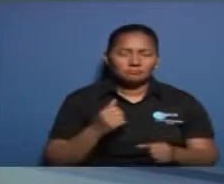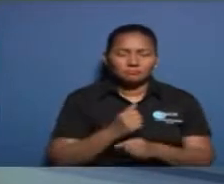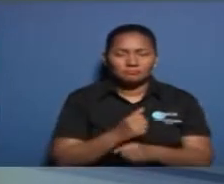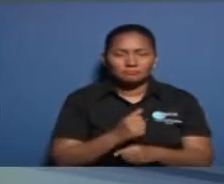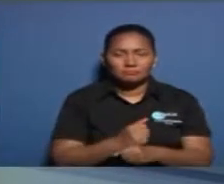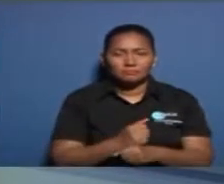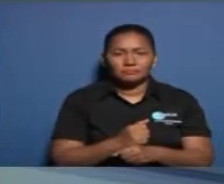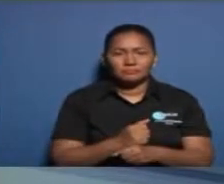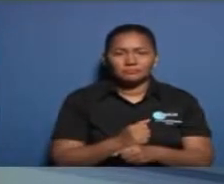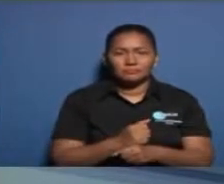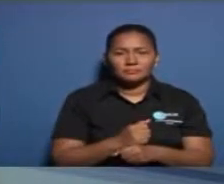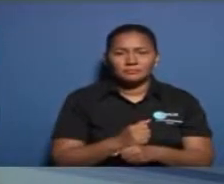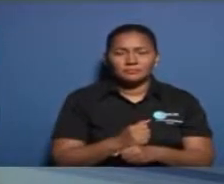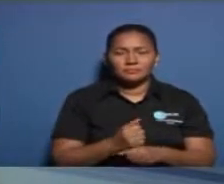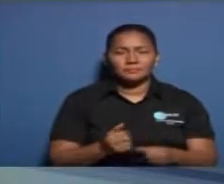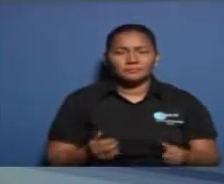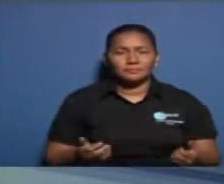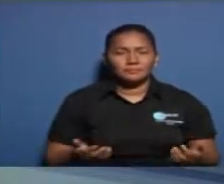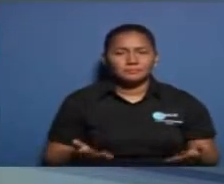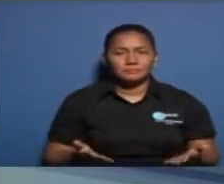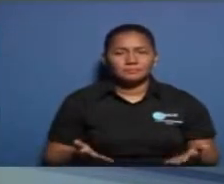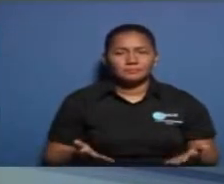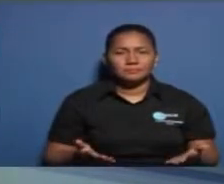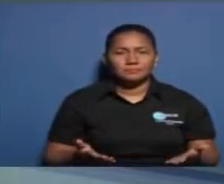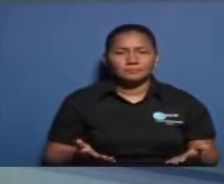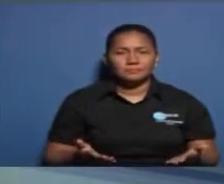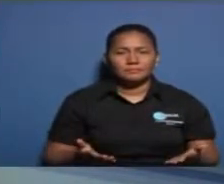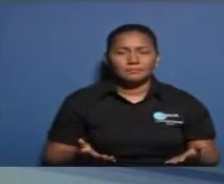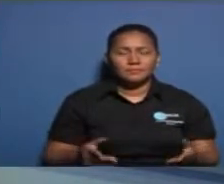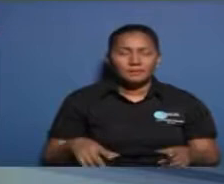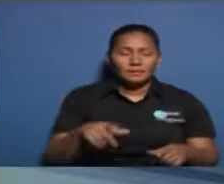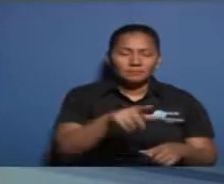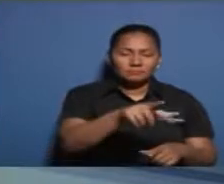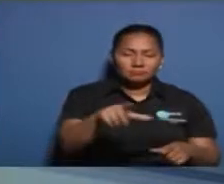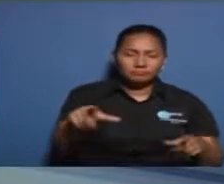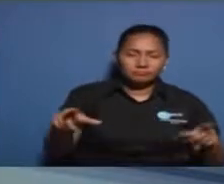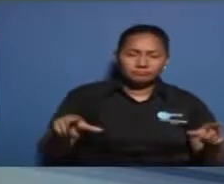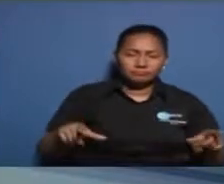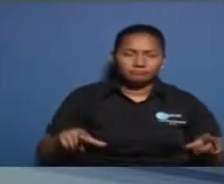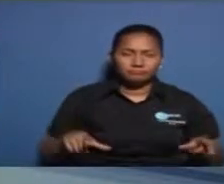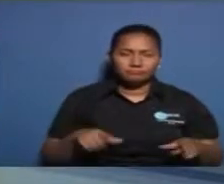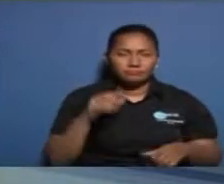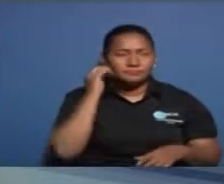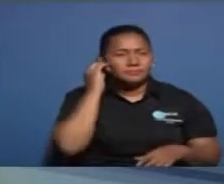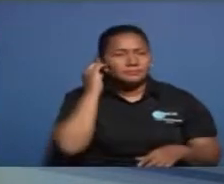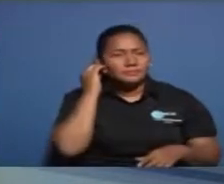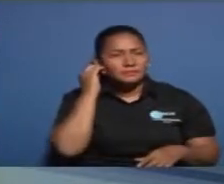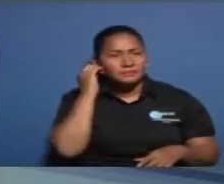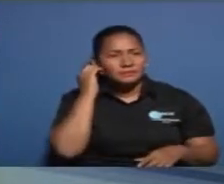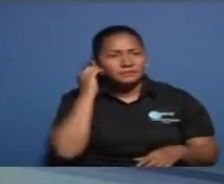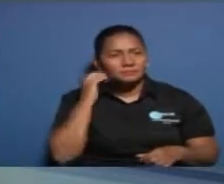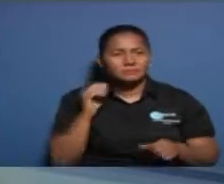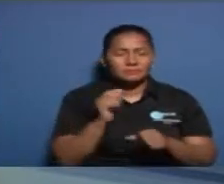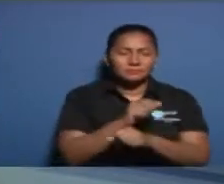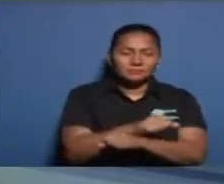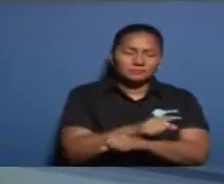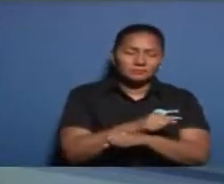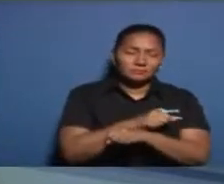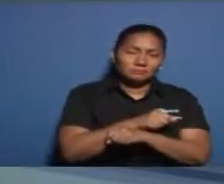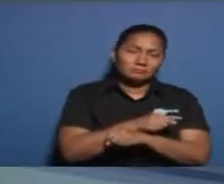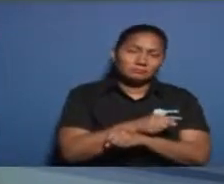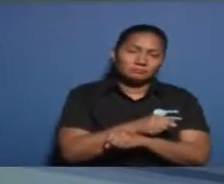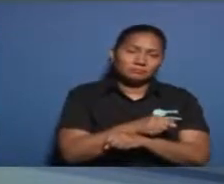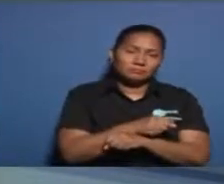ante este escenario de que la mujer tiene ataduras de otra clase es muy fácil decir